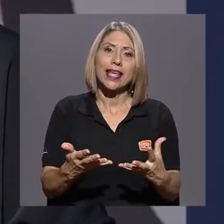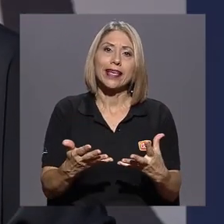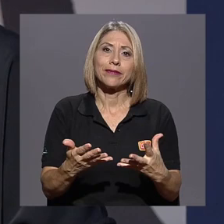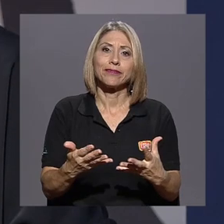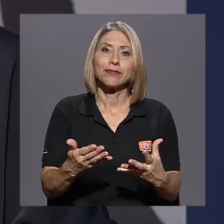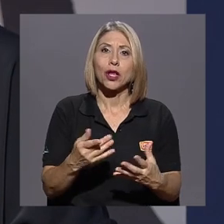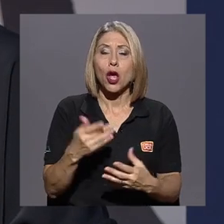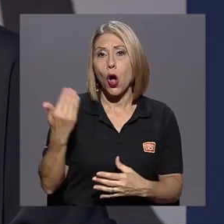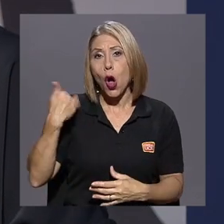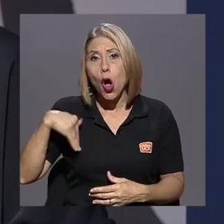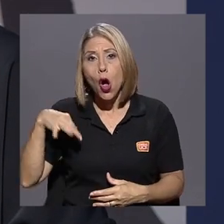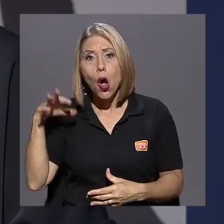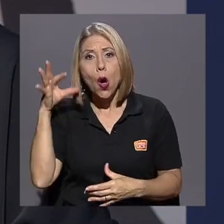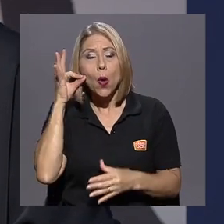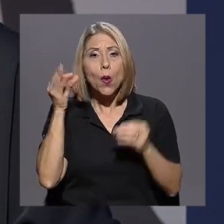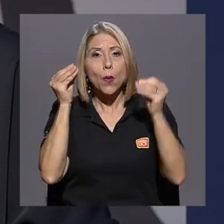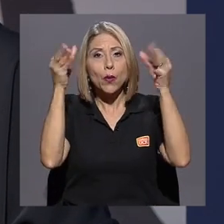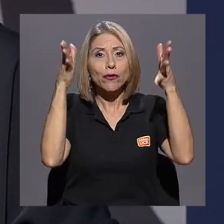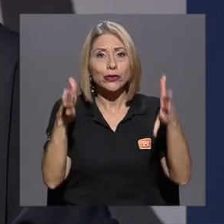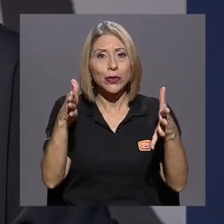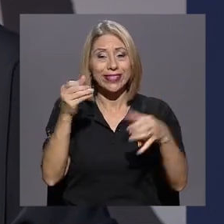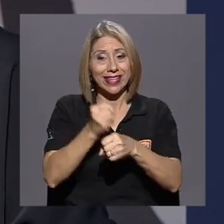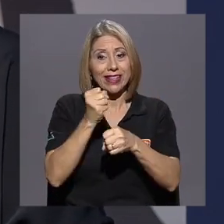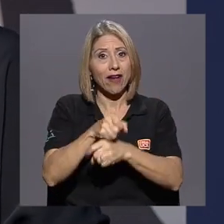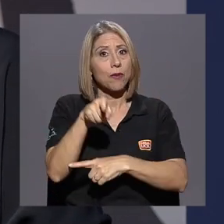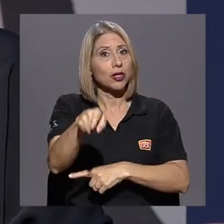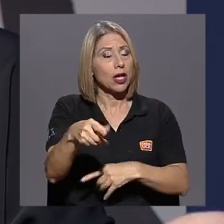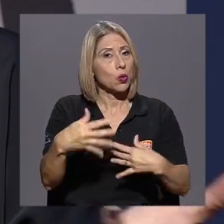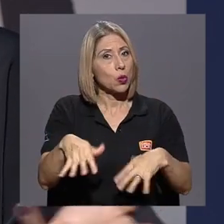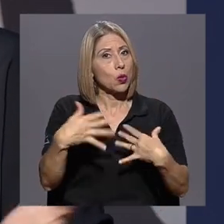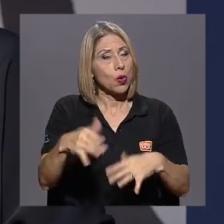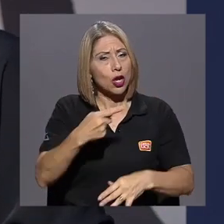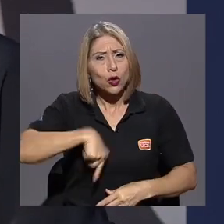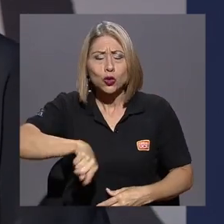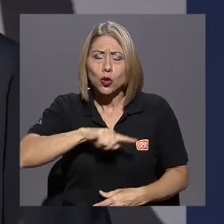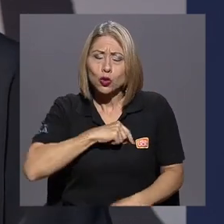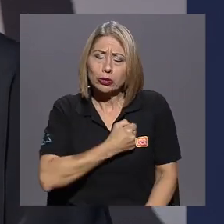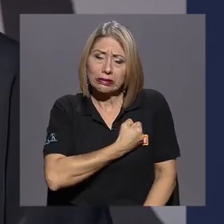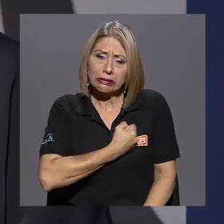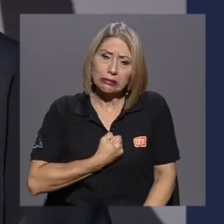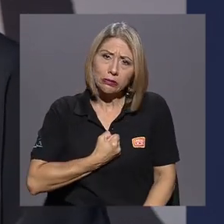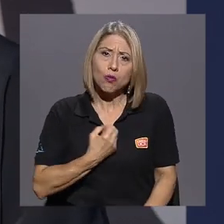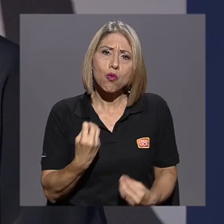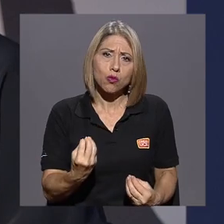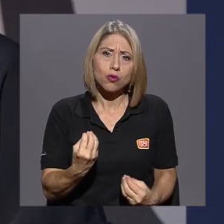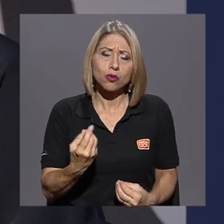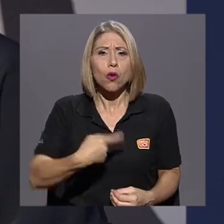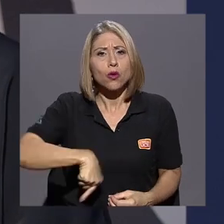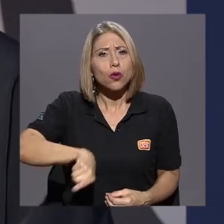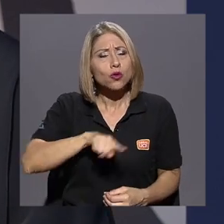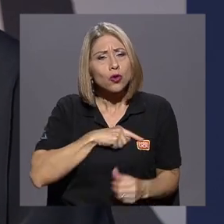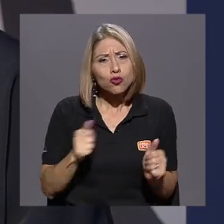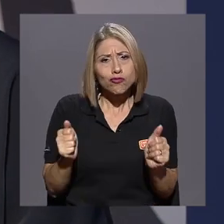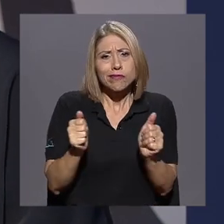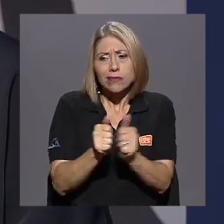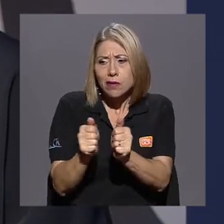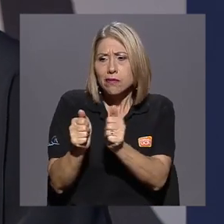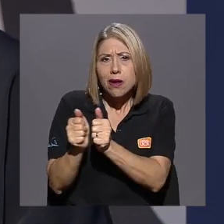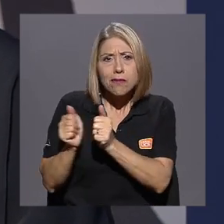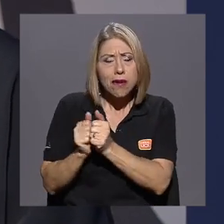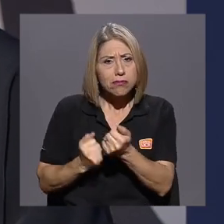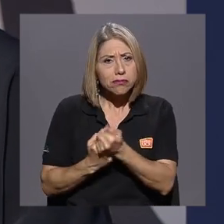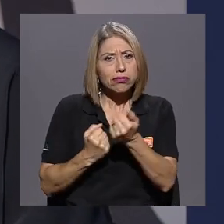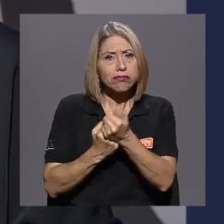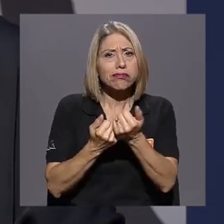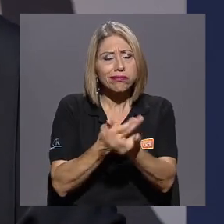de las y los profesores que trabajamos ahí, porque nos dedicamos mucho. Uh-huh. Nos dedicamos mucho y le damos mucho acompañamiento, ¿verdad?